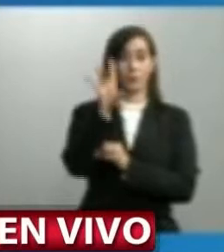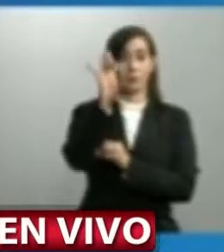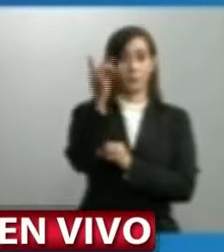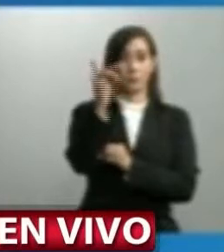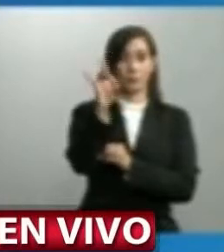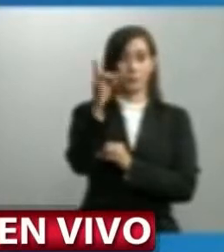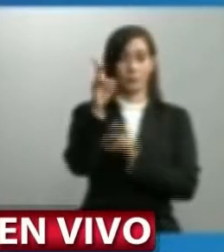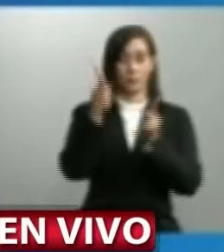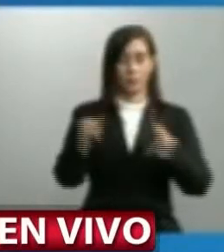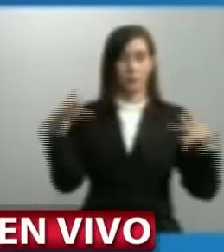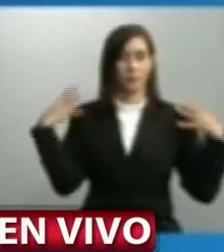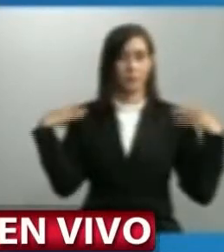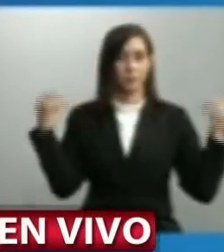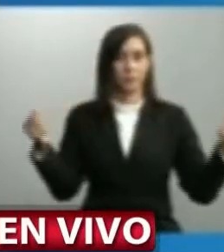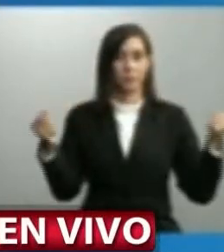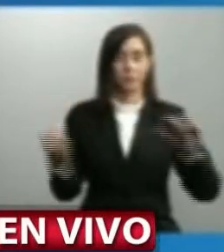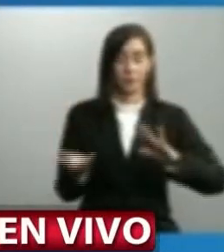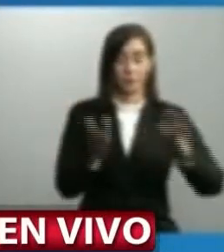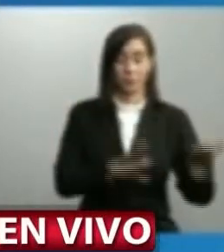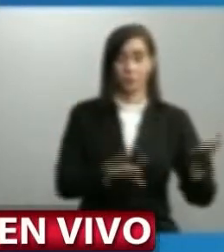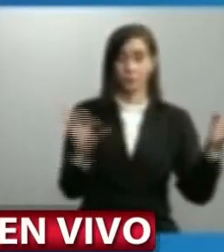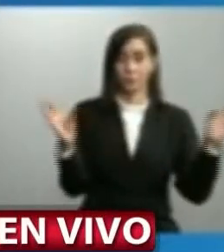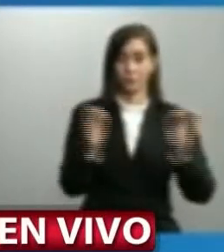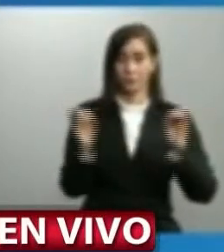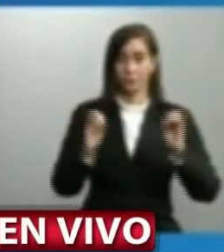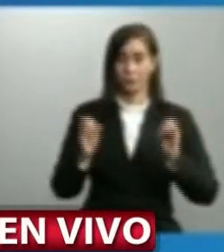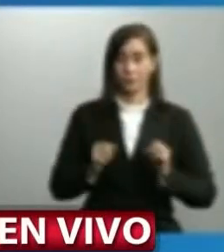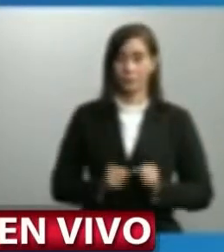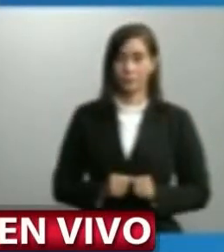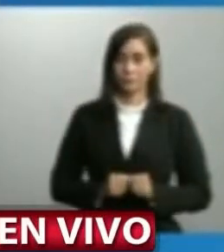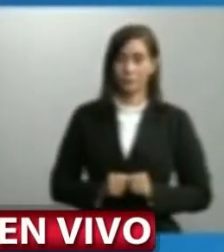218 recuperados, 0 fallecimientos.